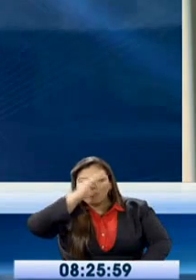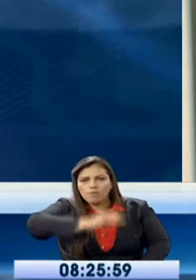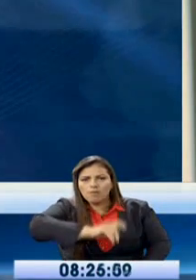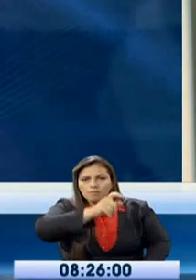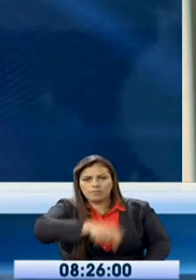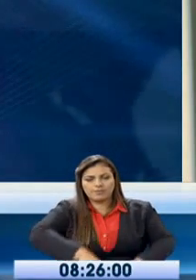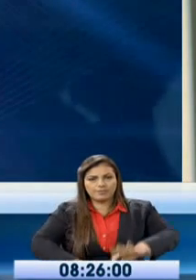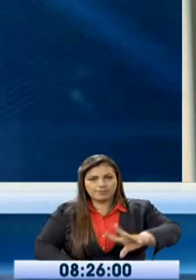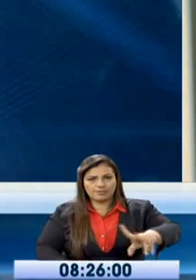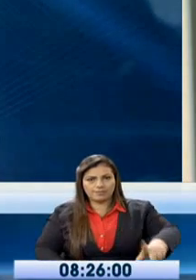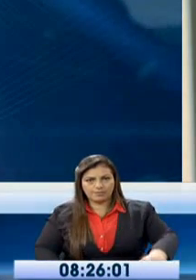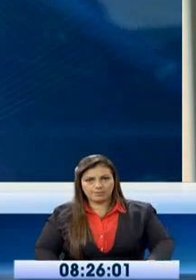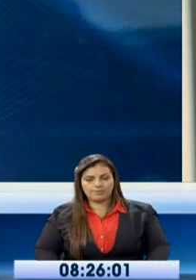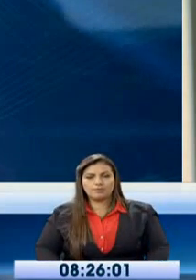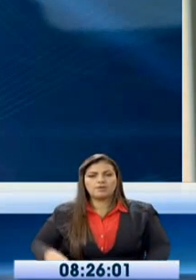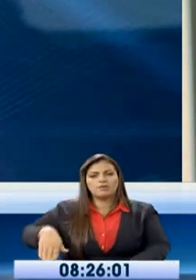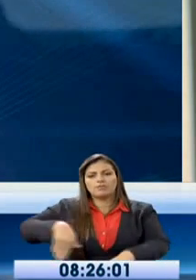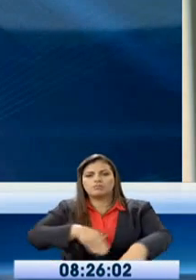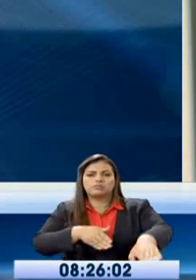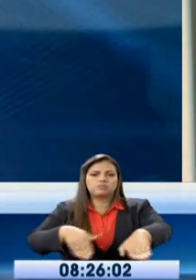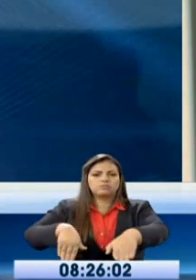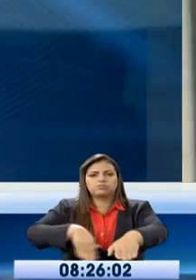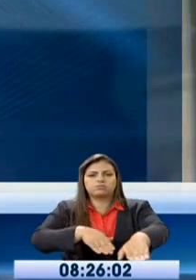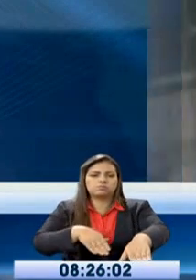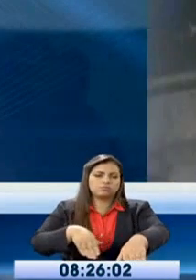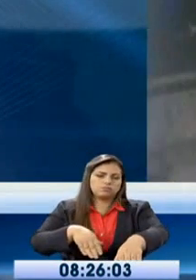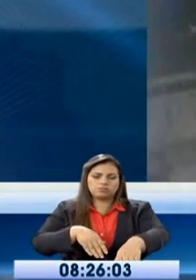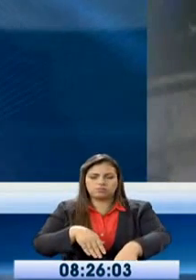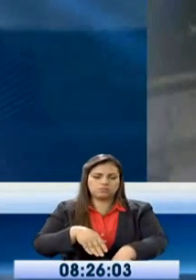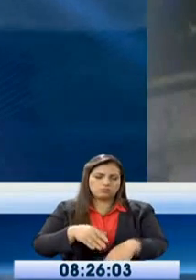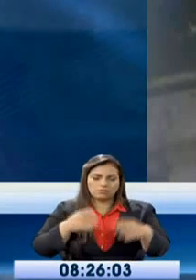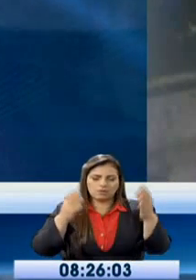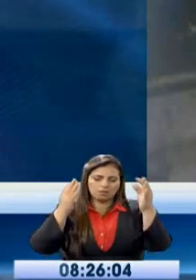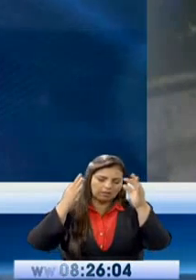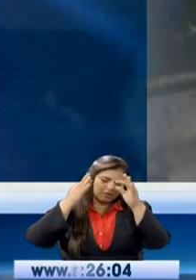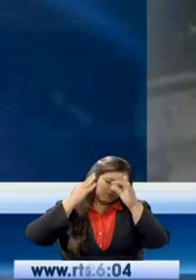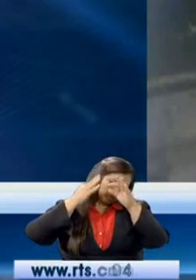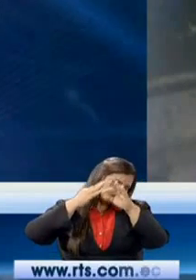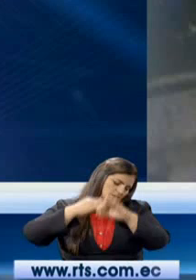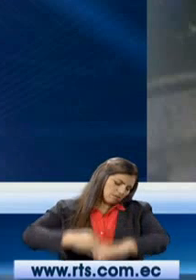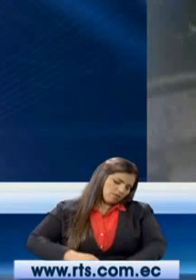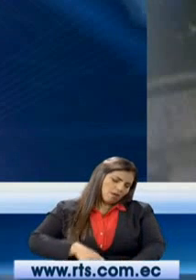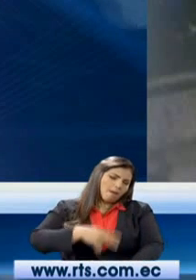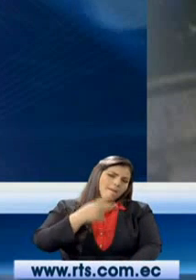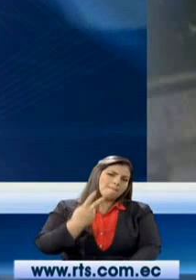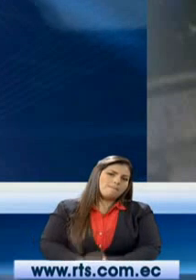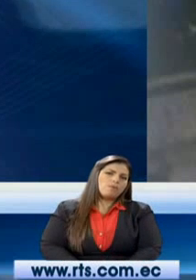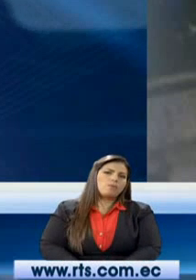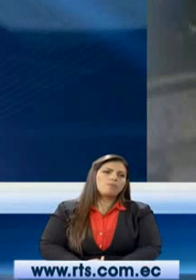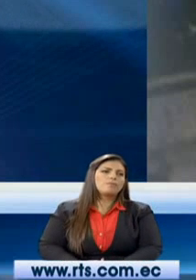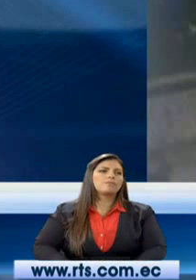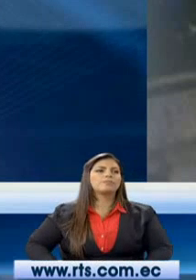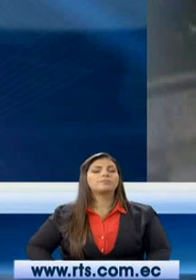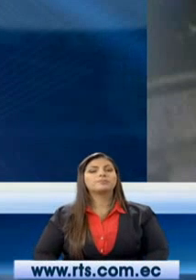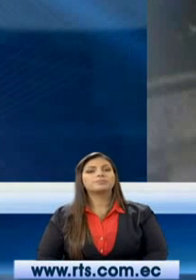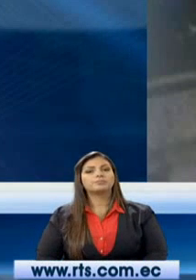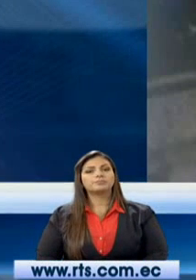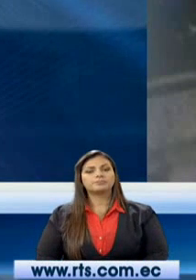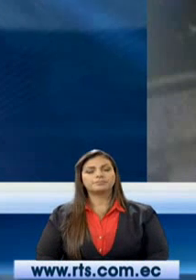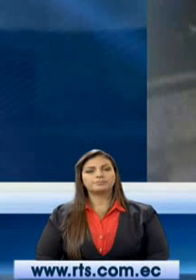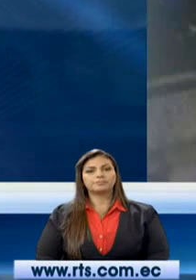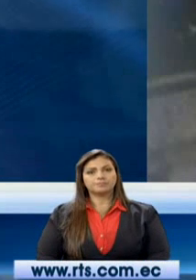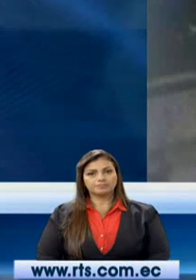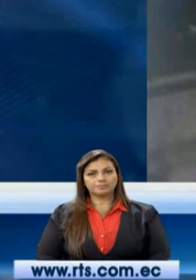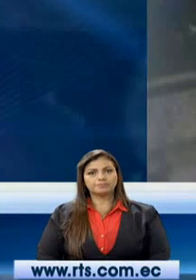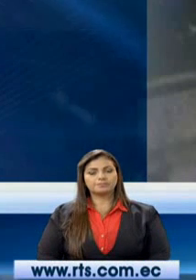logró localizarlo en un lugar, un sector muy oscuro, en condiciones inestables y con pérdida